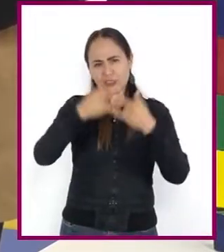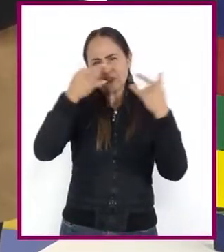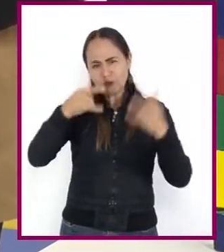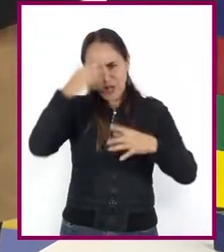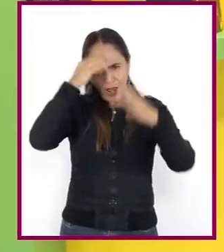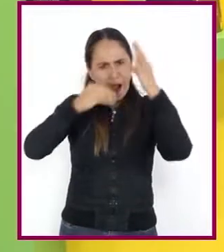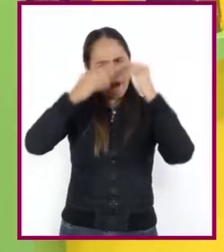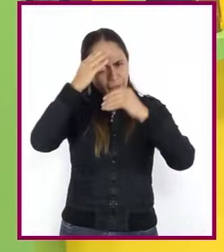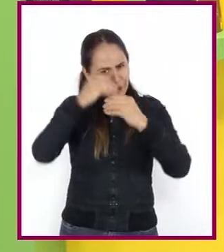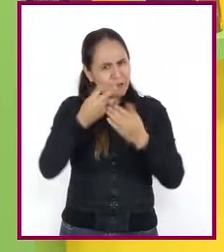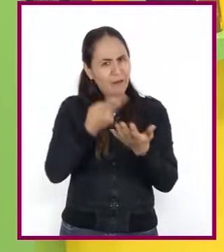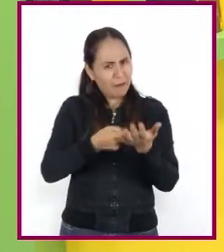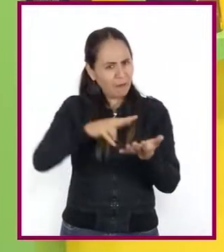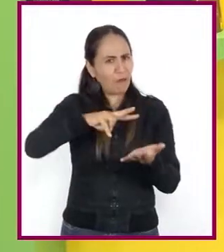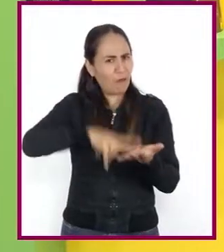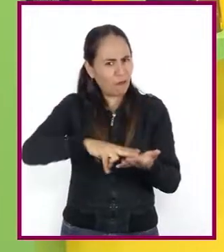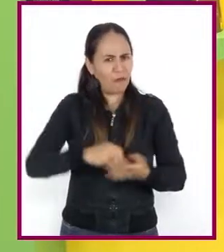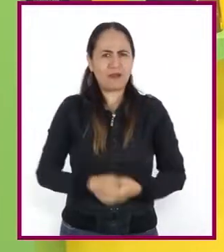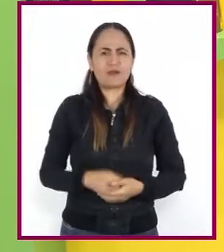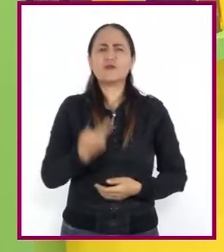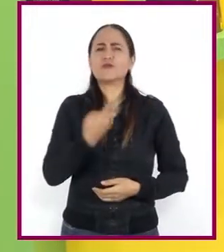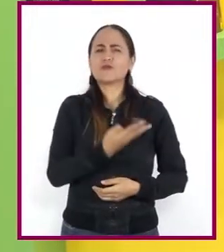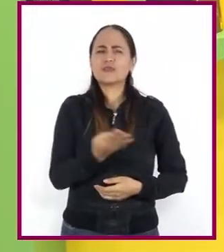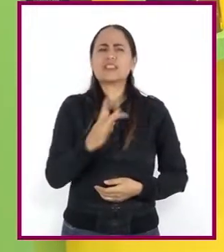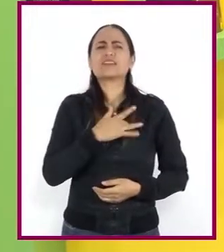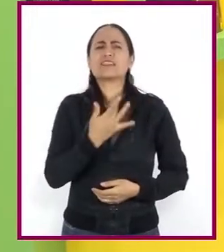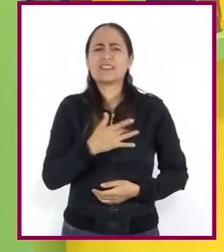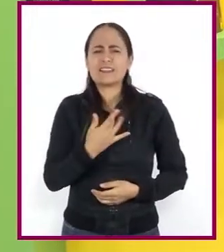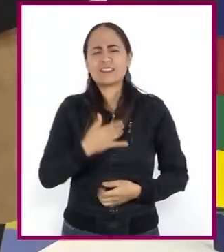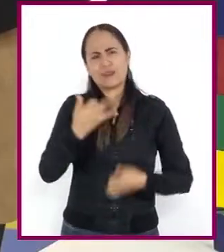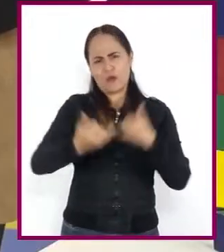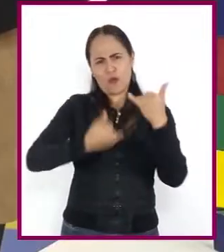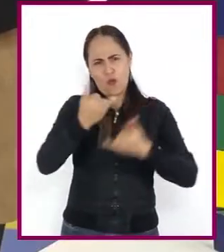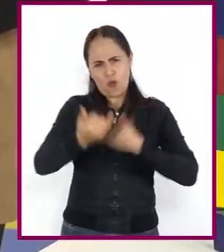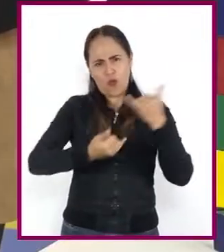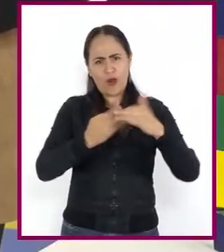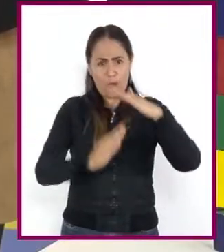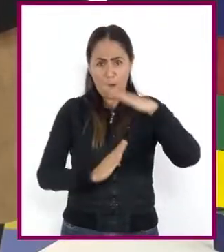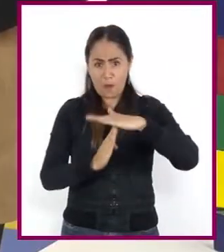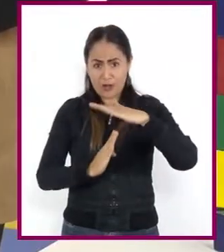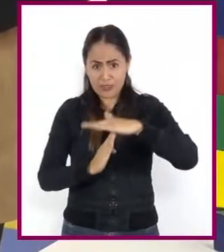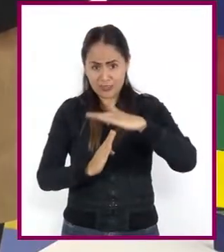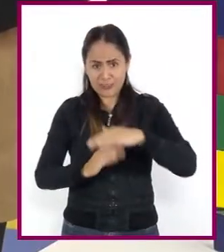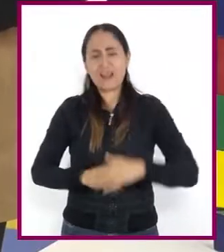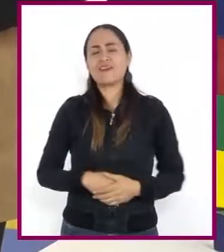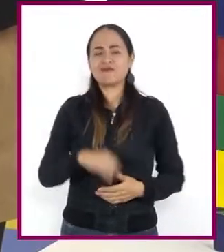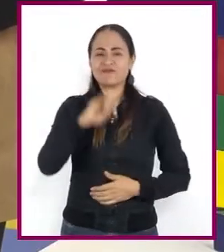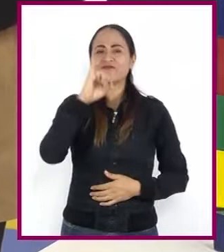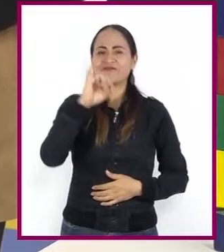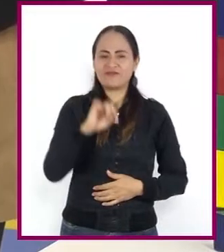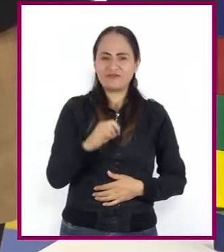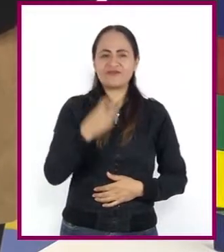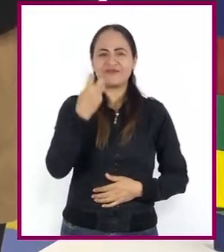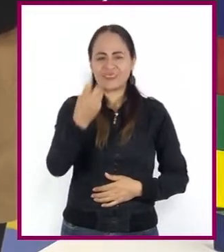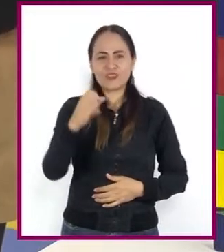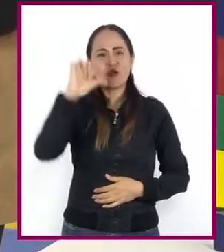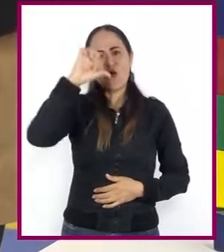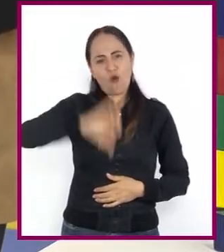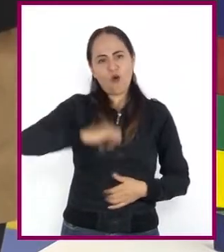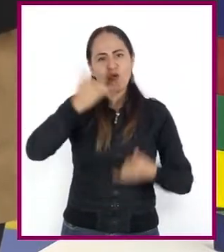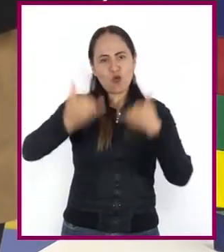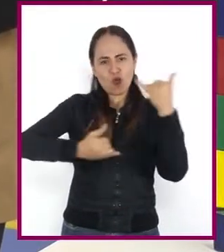trata? ¿Será acaso un juego de mesa, maestra? Así es. El día de hoy jugaremos